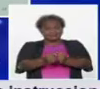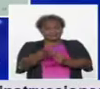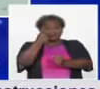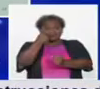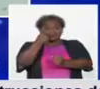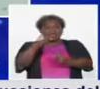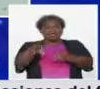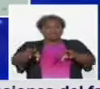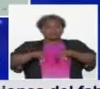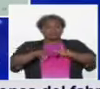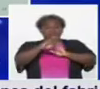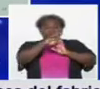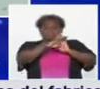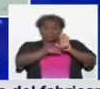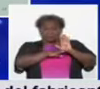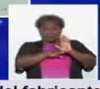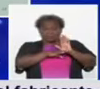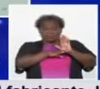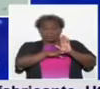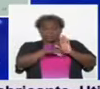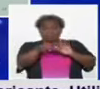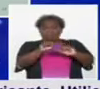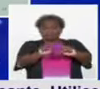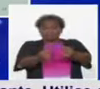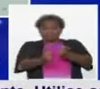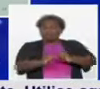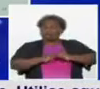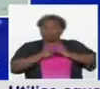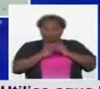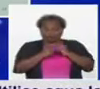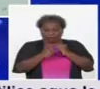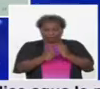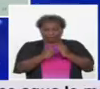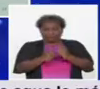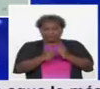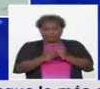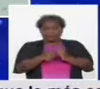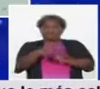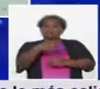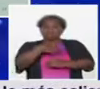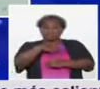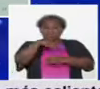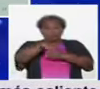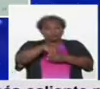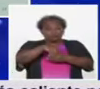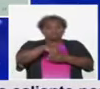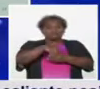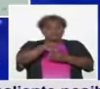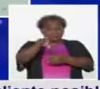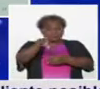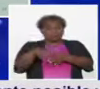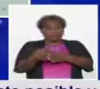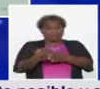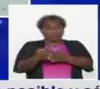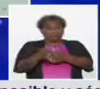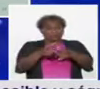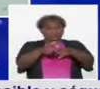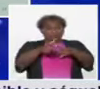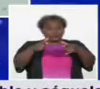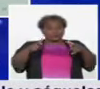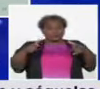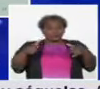medidas de restricción más intensa, ya que han tenido en los últimos días un incremento de los casos,